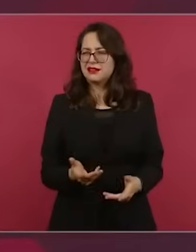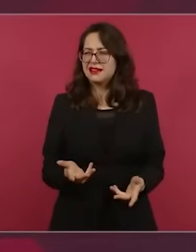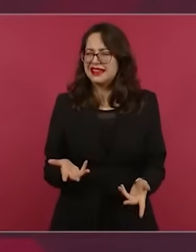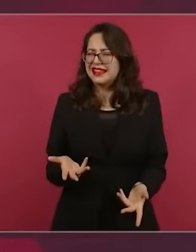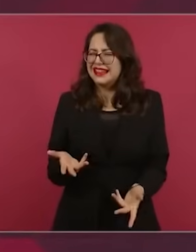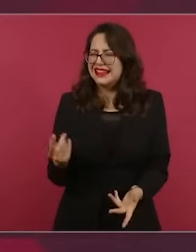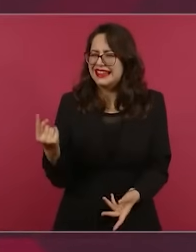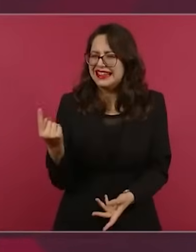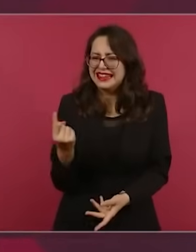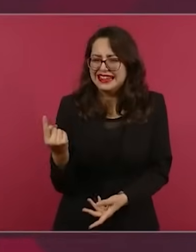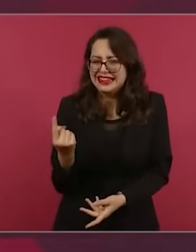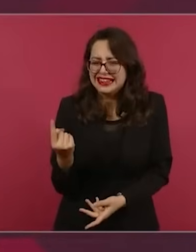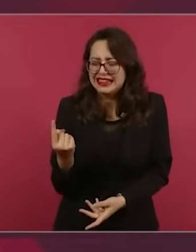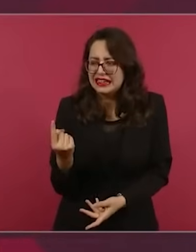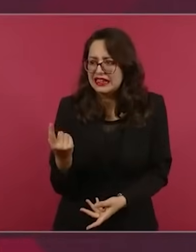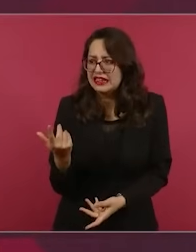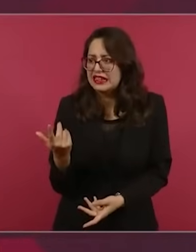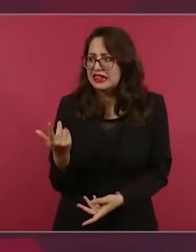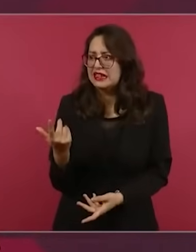Y